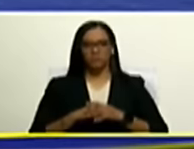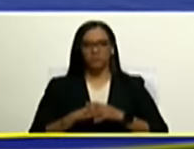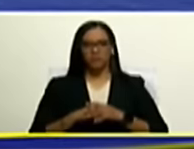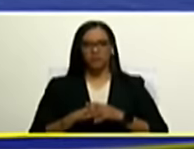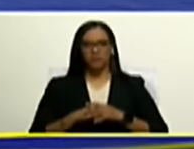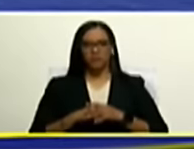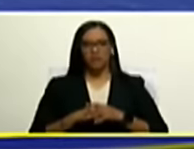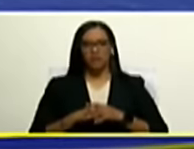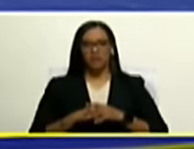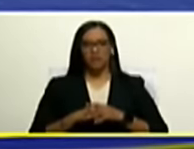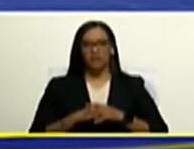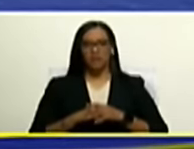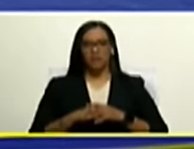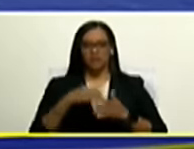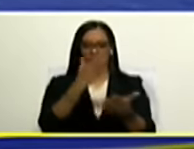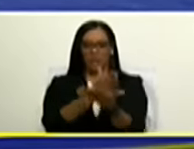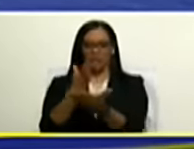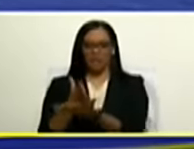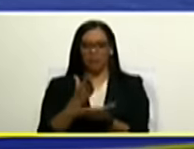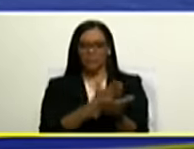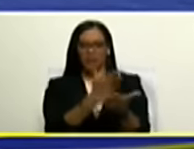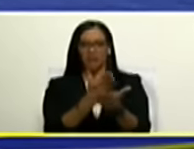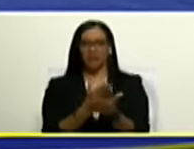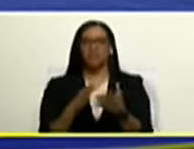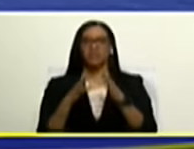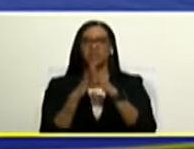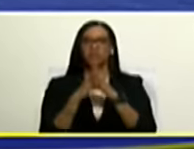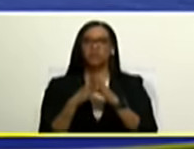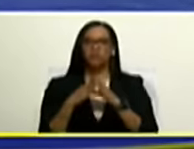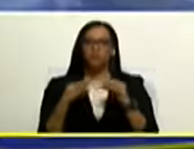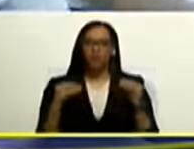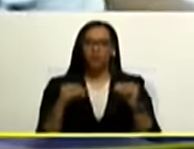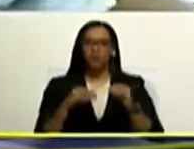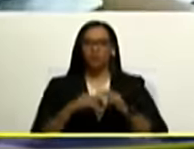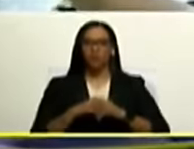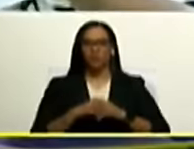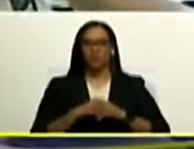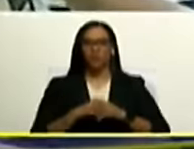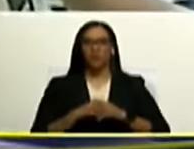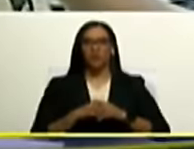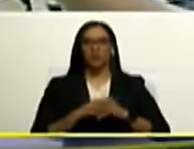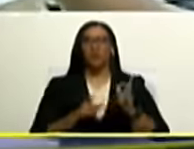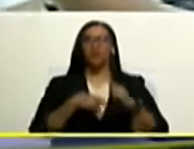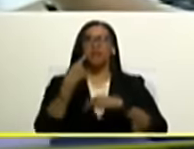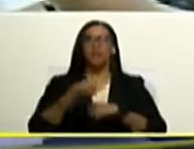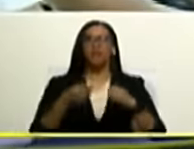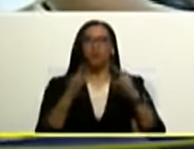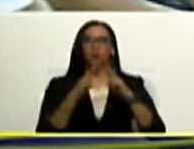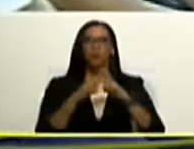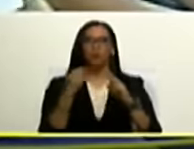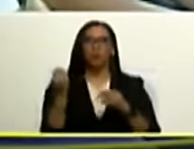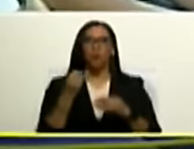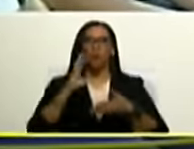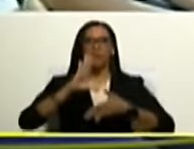El reparto de todo lo que era, que después se conoció como América.